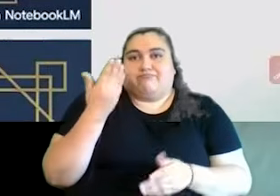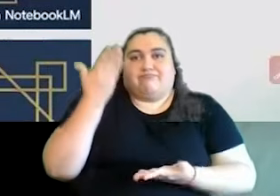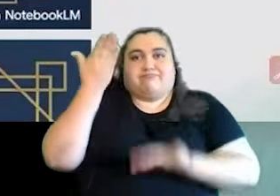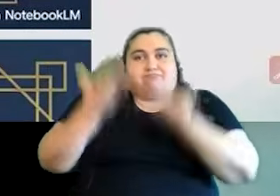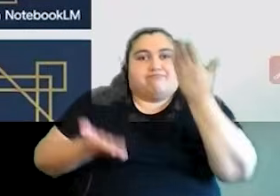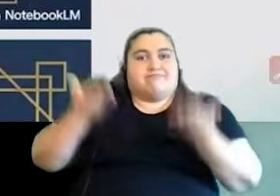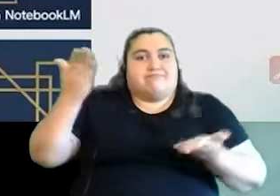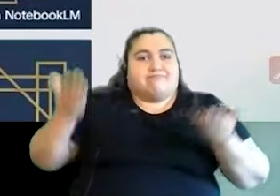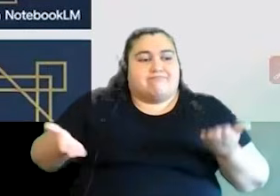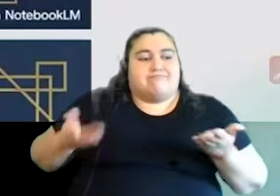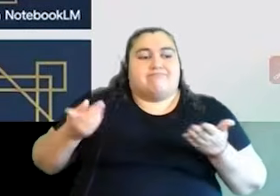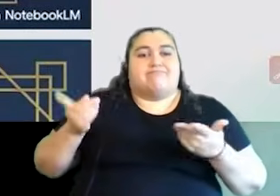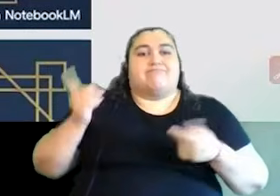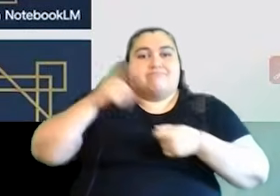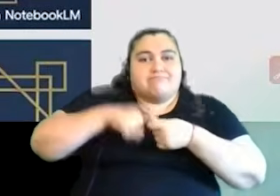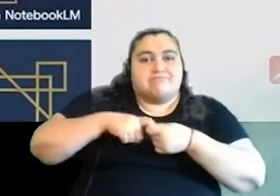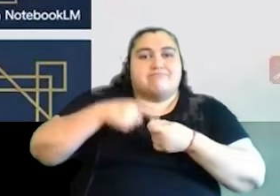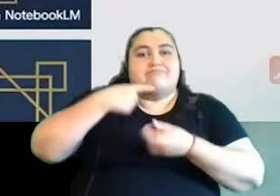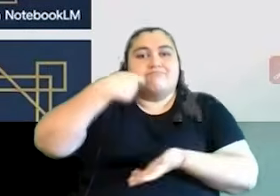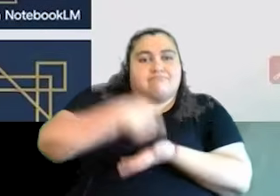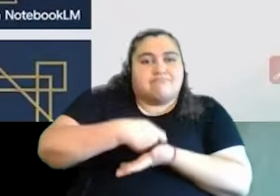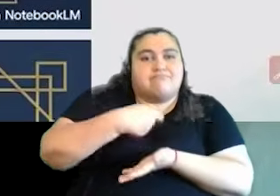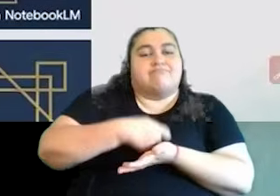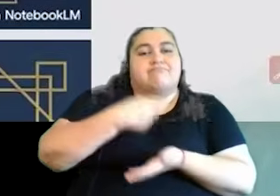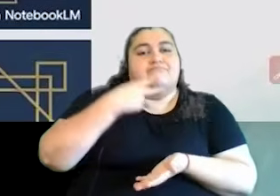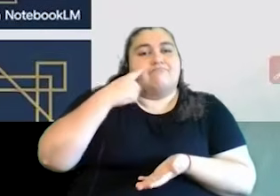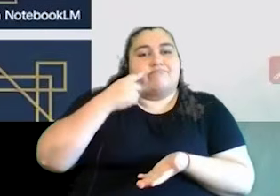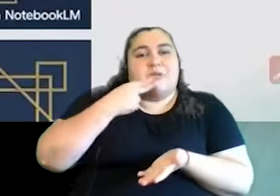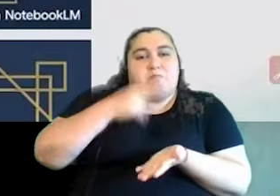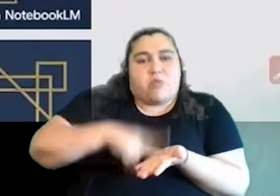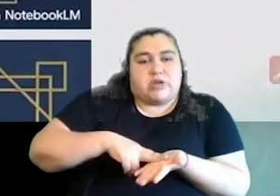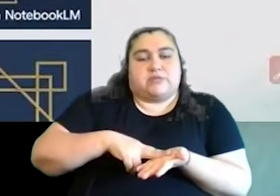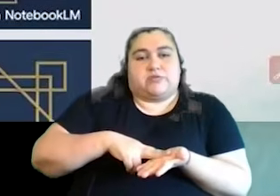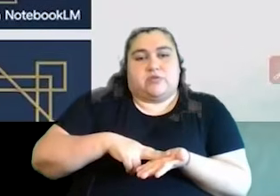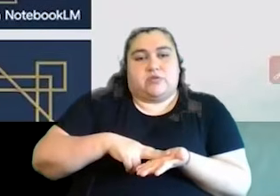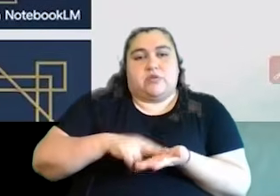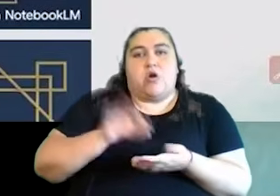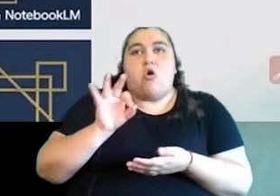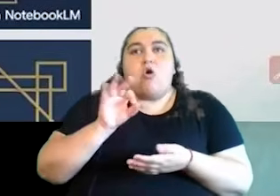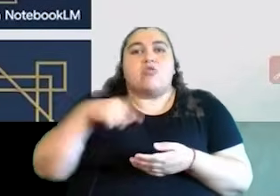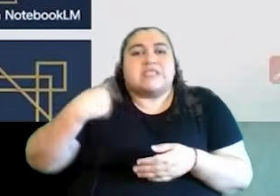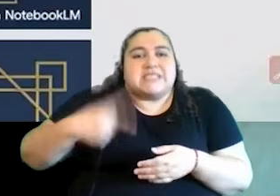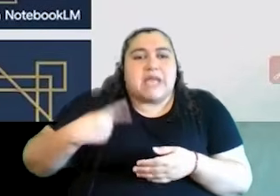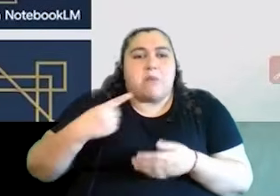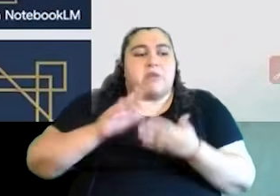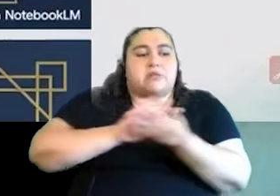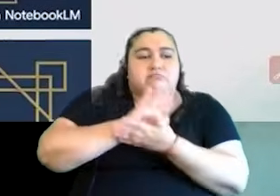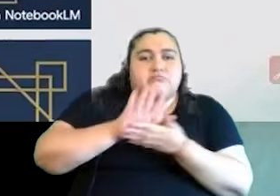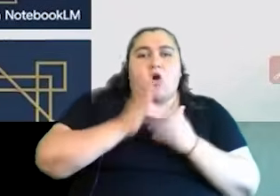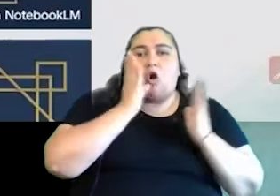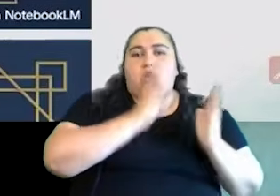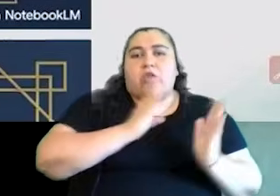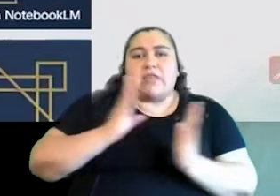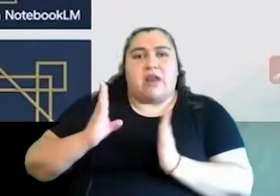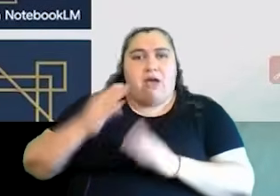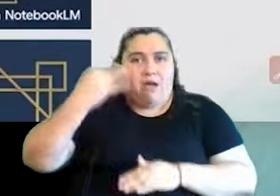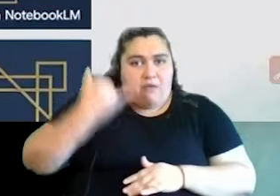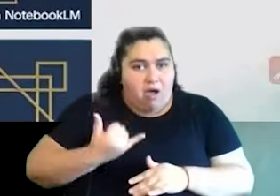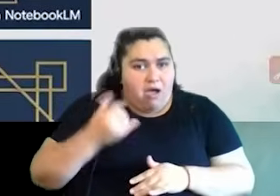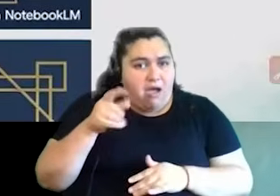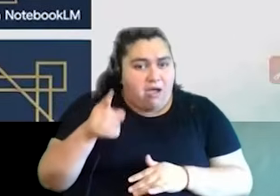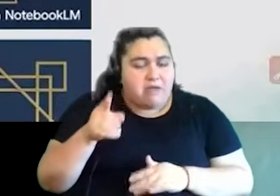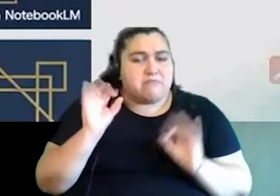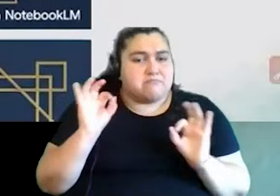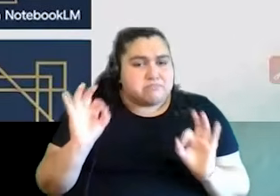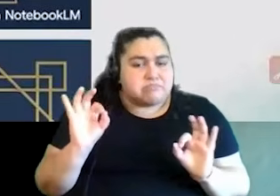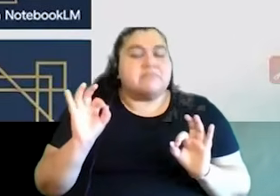contribuyentes de un impuesto, o de aquellos que espontáneamente regularicen su situación. Todos estos tipos de